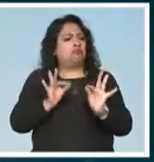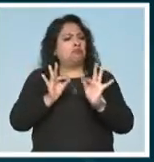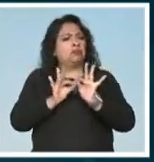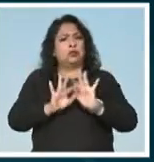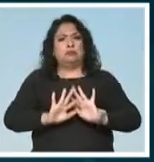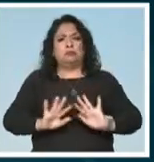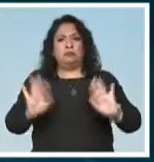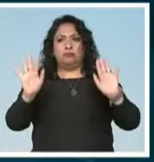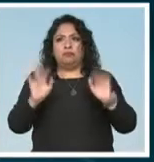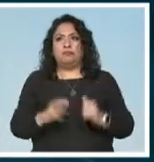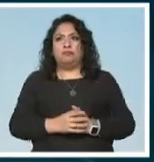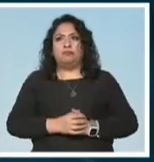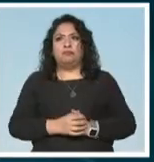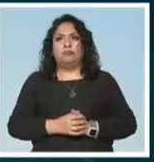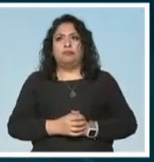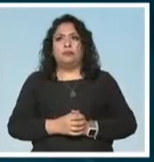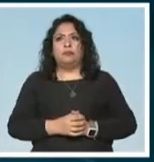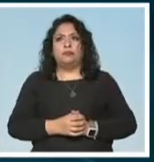de eso.